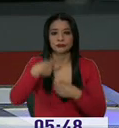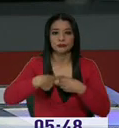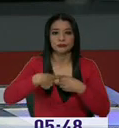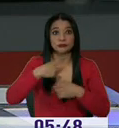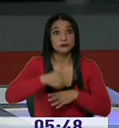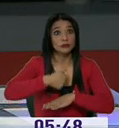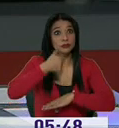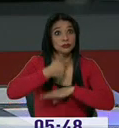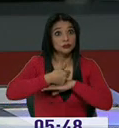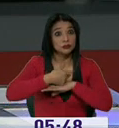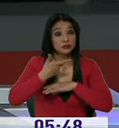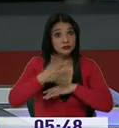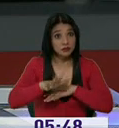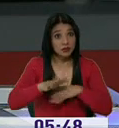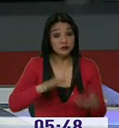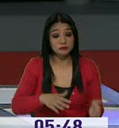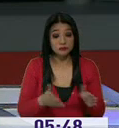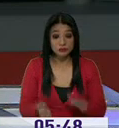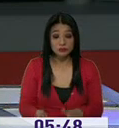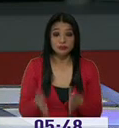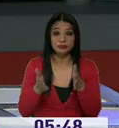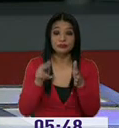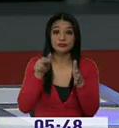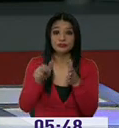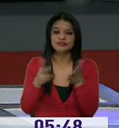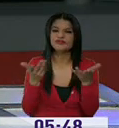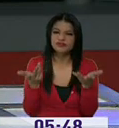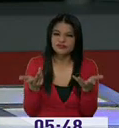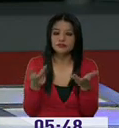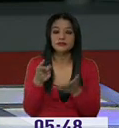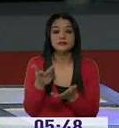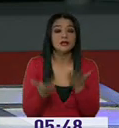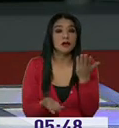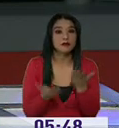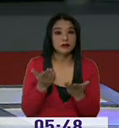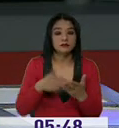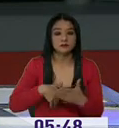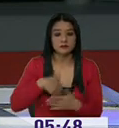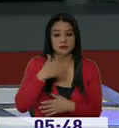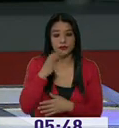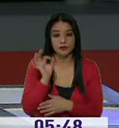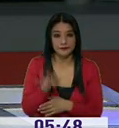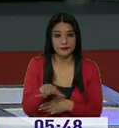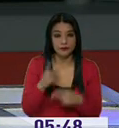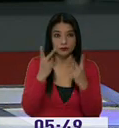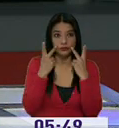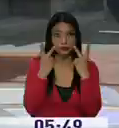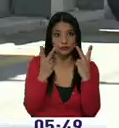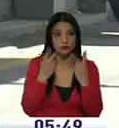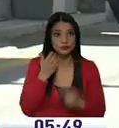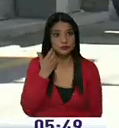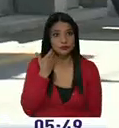que realizaron el levantamiento del cadáver, se trataría de un posible caso de COVID-19. Veamos.